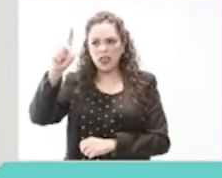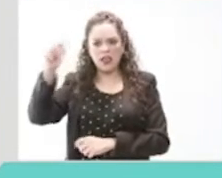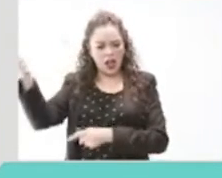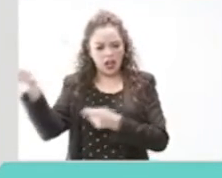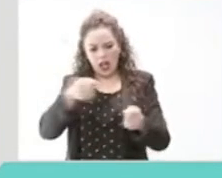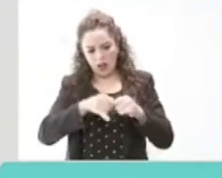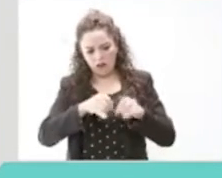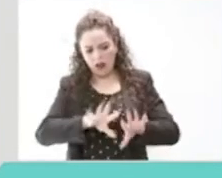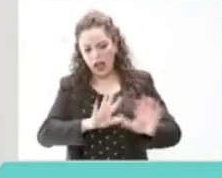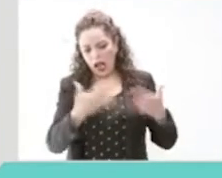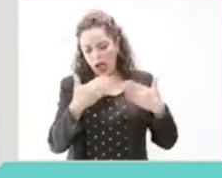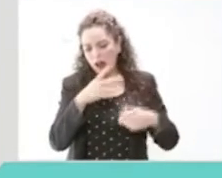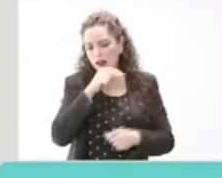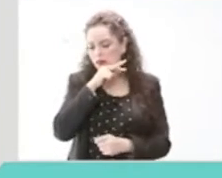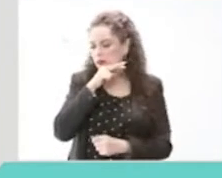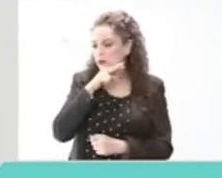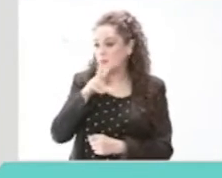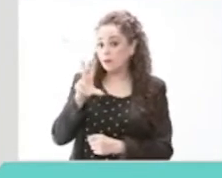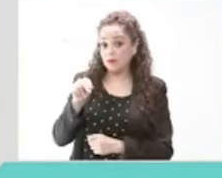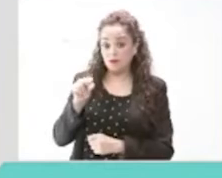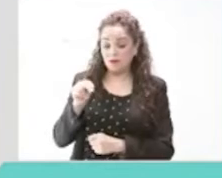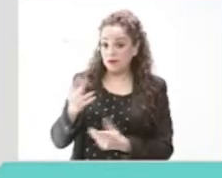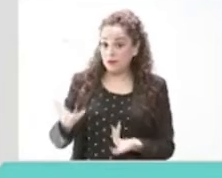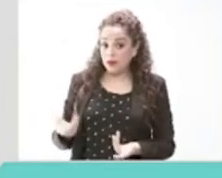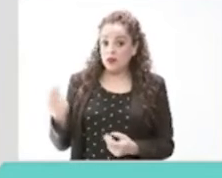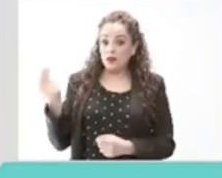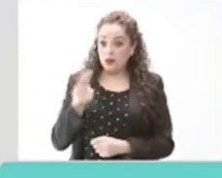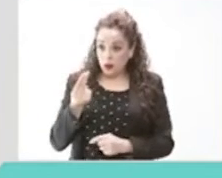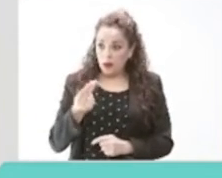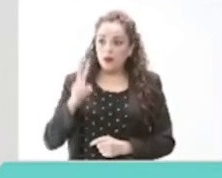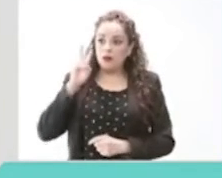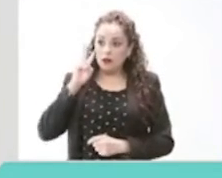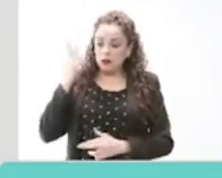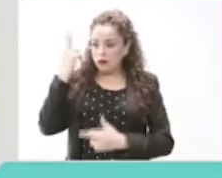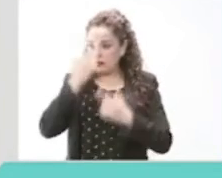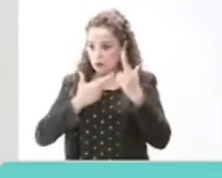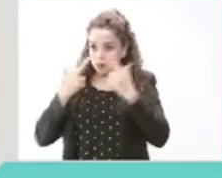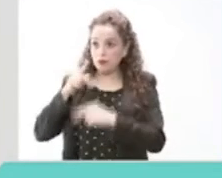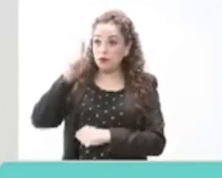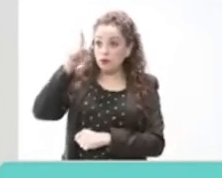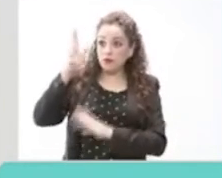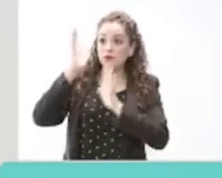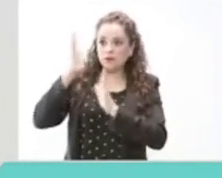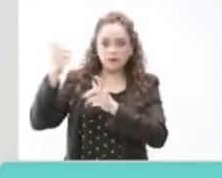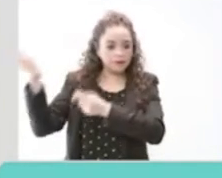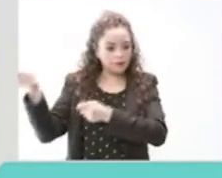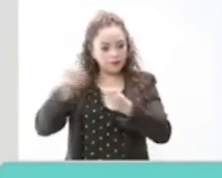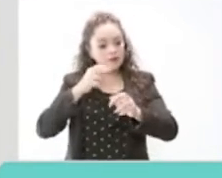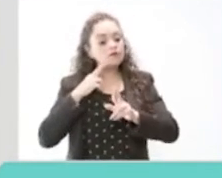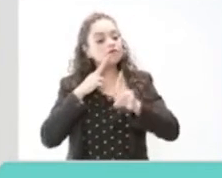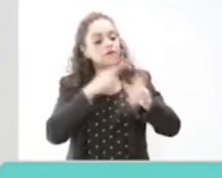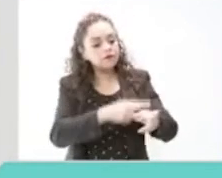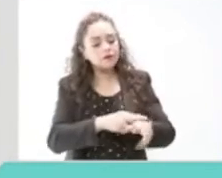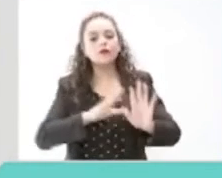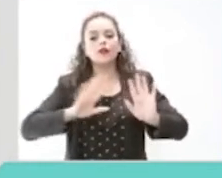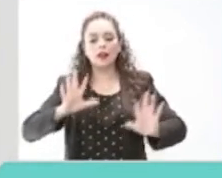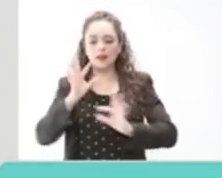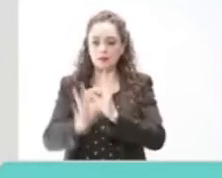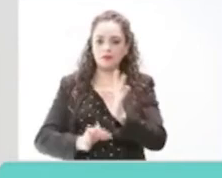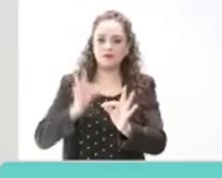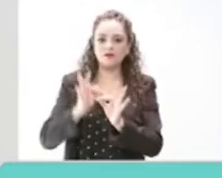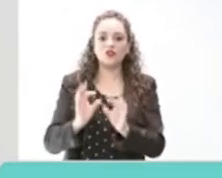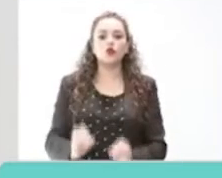información. Cerramos el círculo virtuoso para asegurarnos que el particular que solicita información la